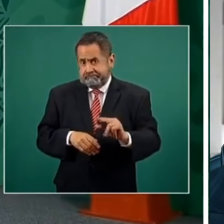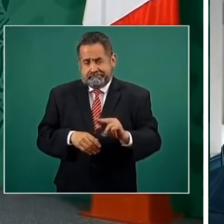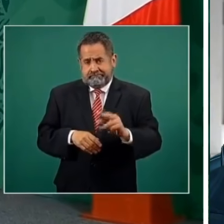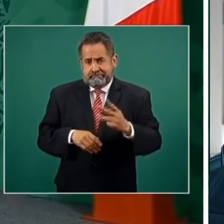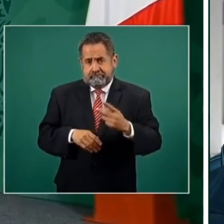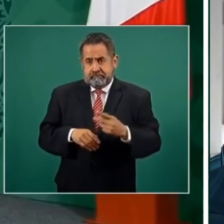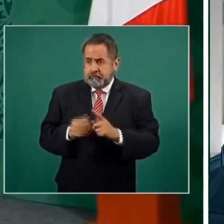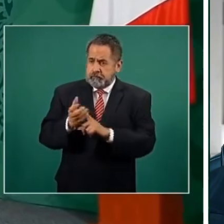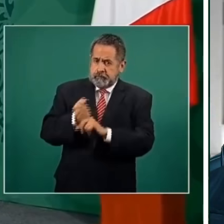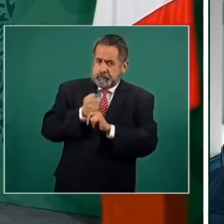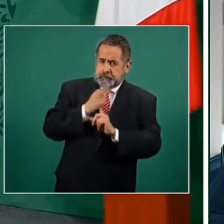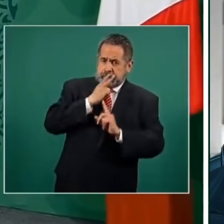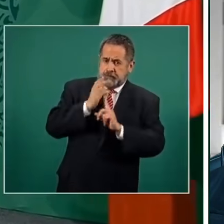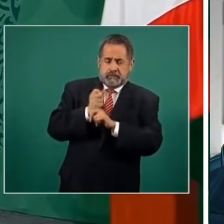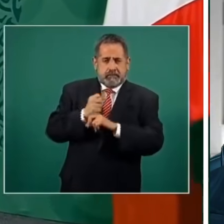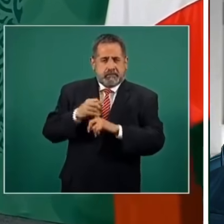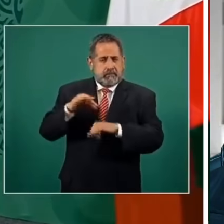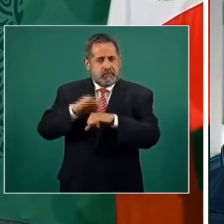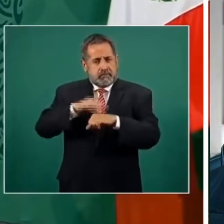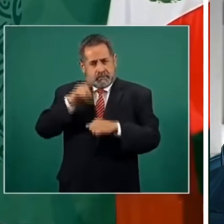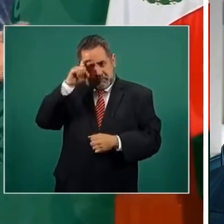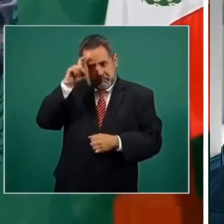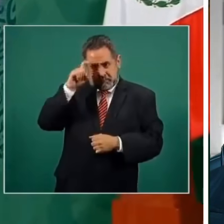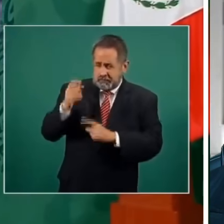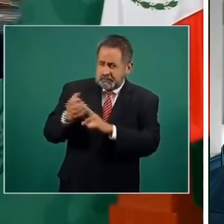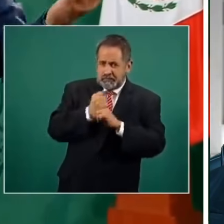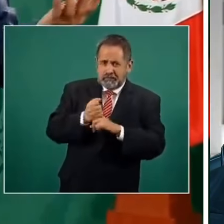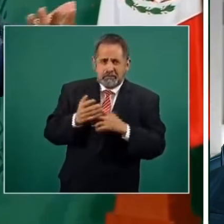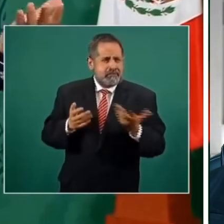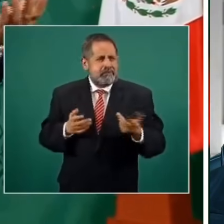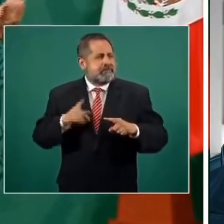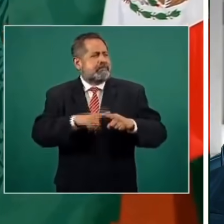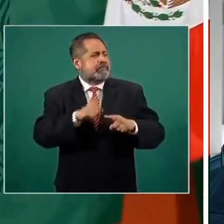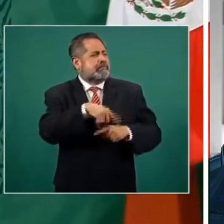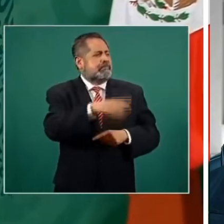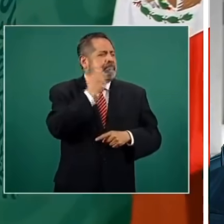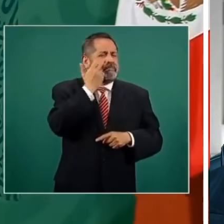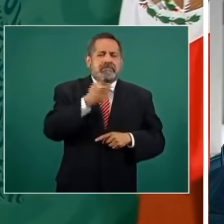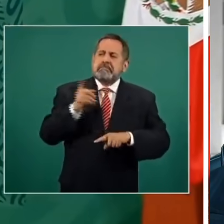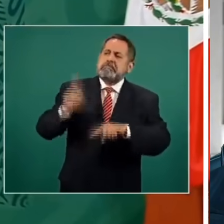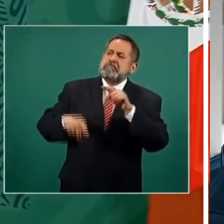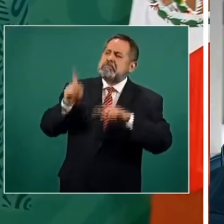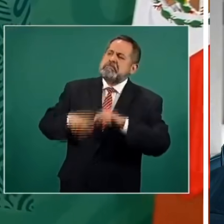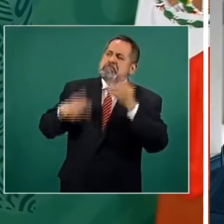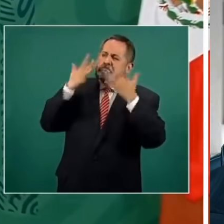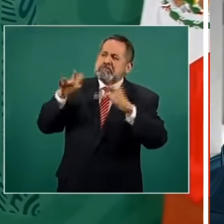del doctor Hugo López-Gatell? A ver, ¿quiénes piden que